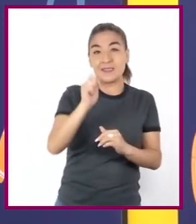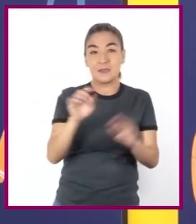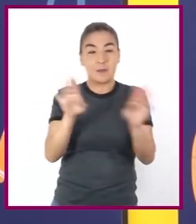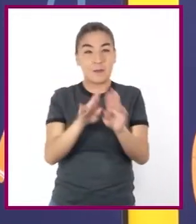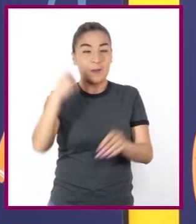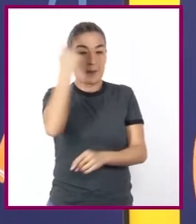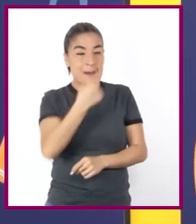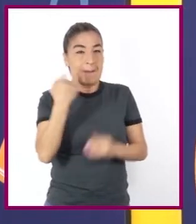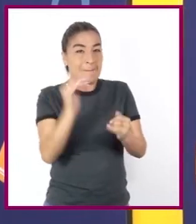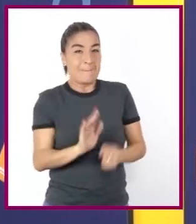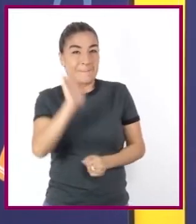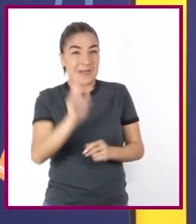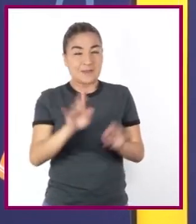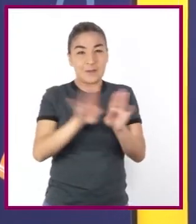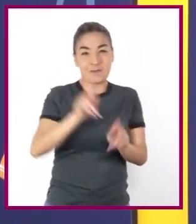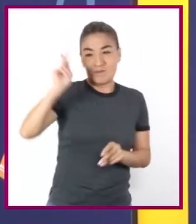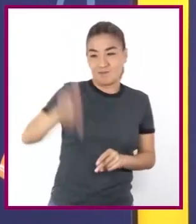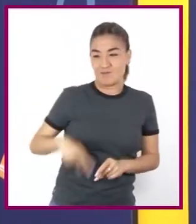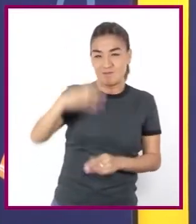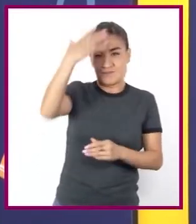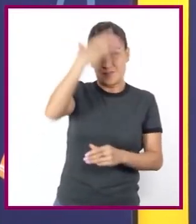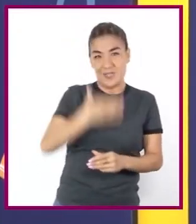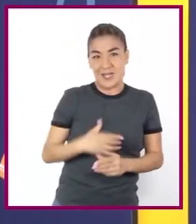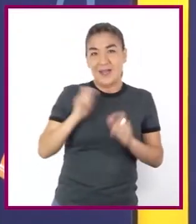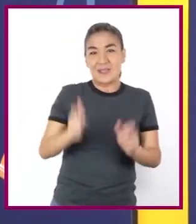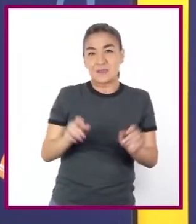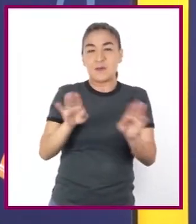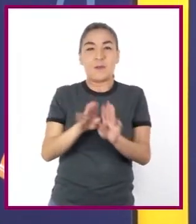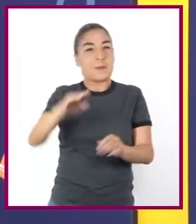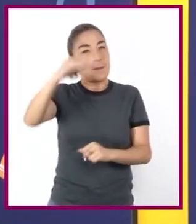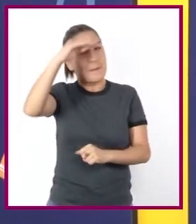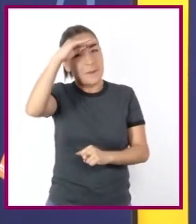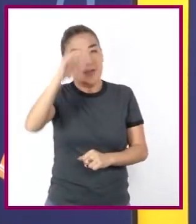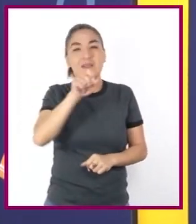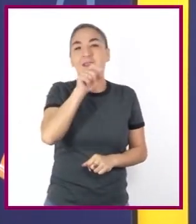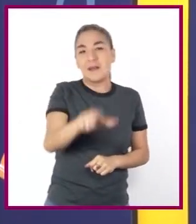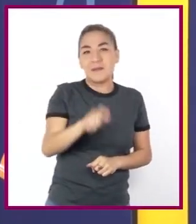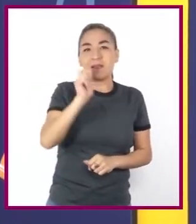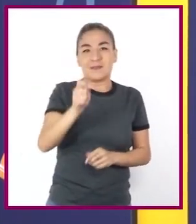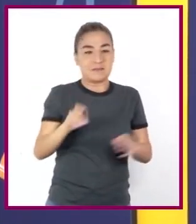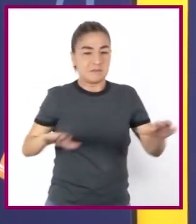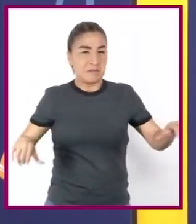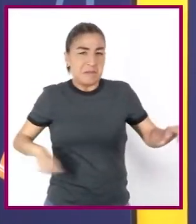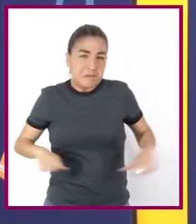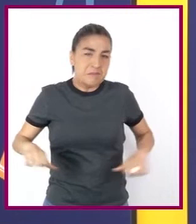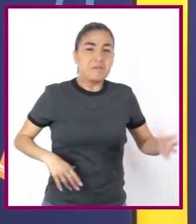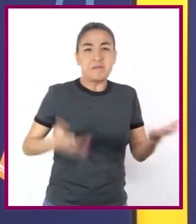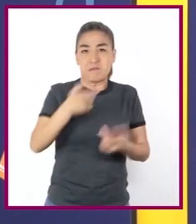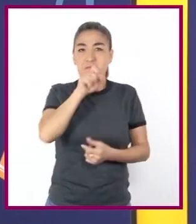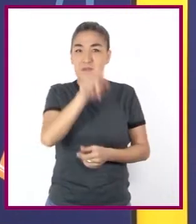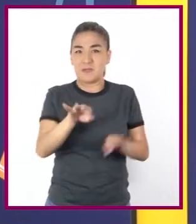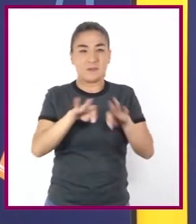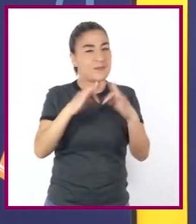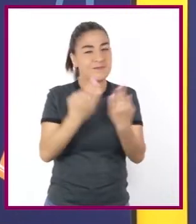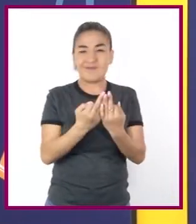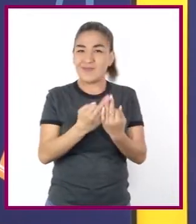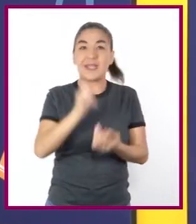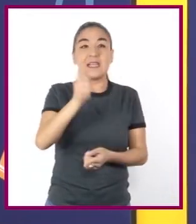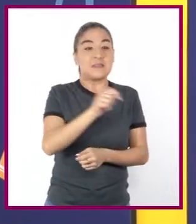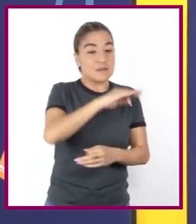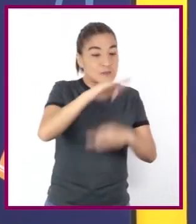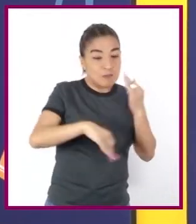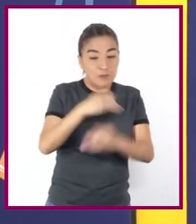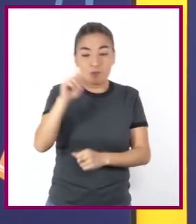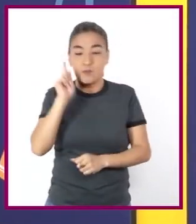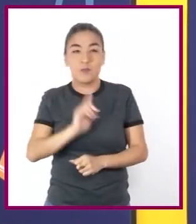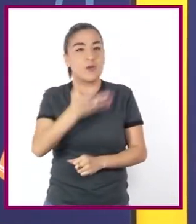sus rasgos o características, en pensamientos o que actúen de la misma forma. Todas y todos por